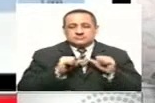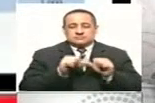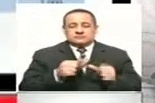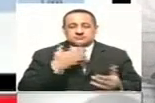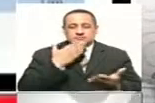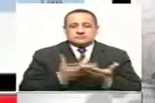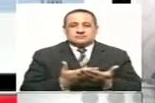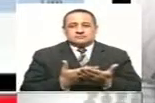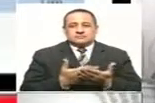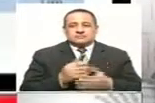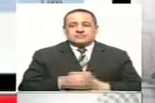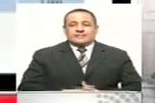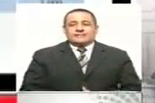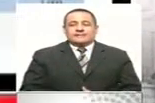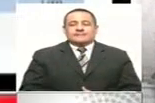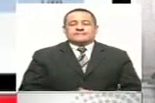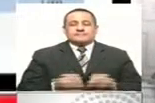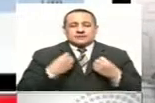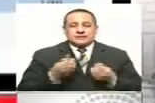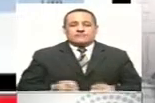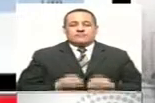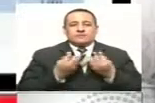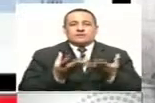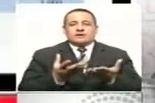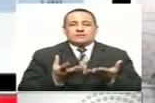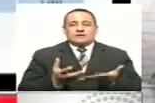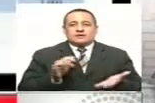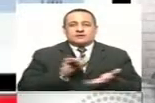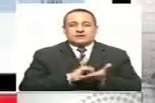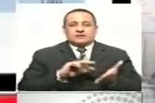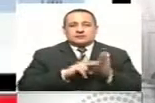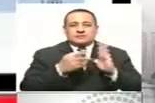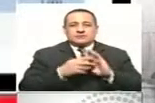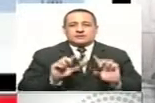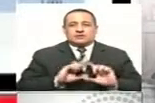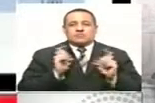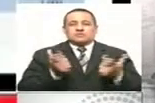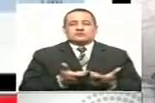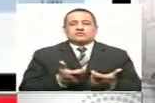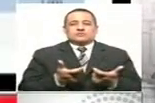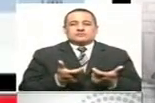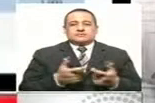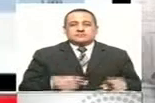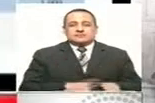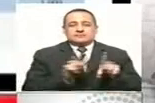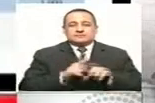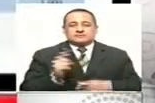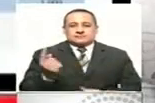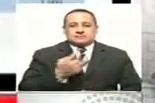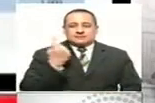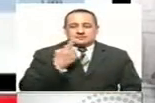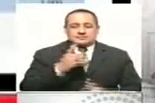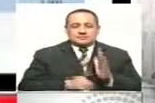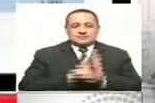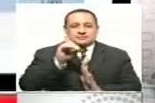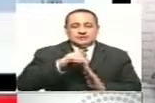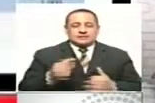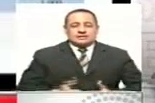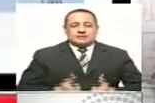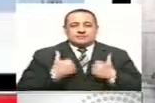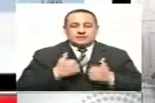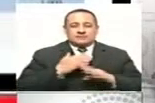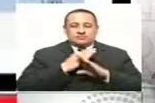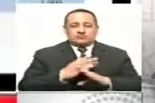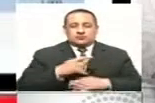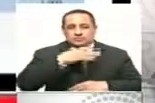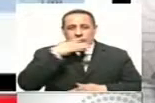gracias. Entonces, les decía que en lo de la Comisión Nacional para el Desarrollo y Vida sin